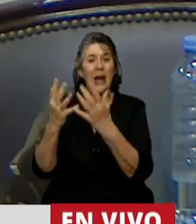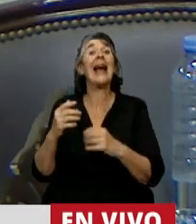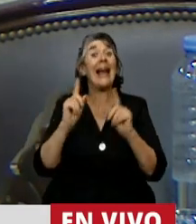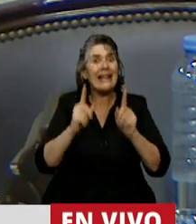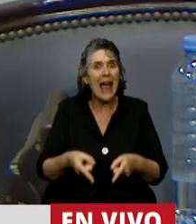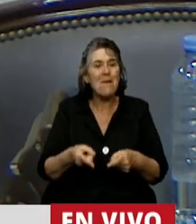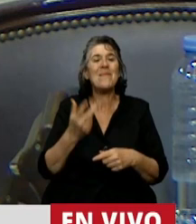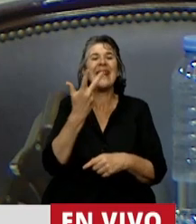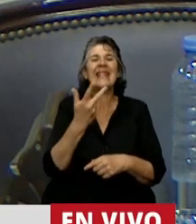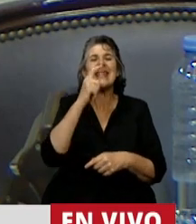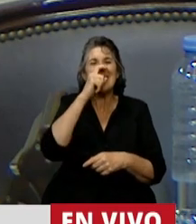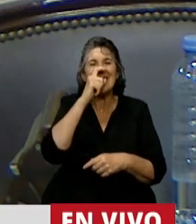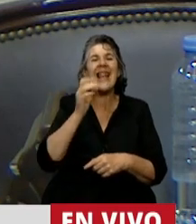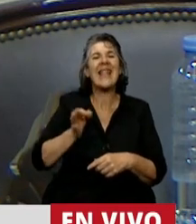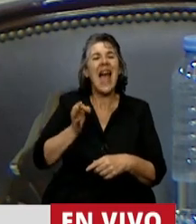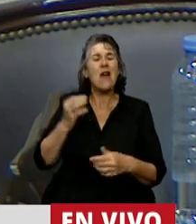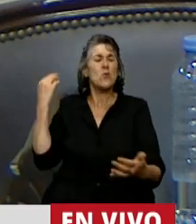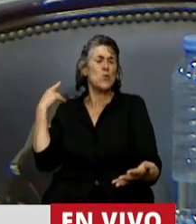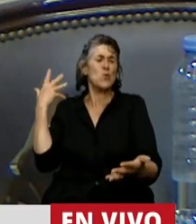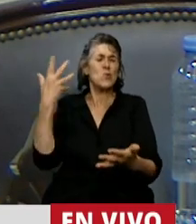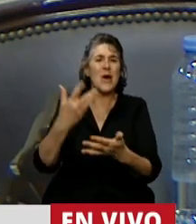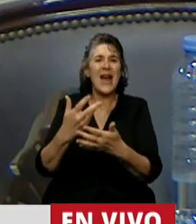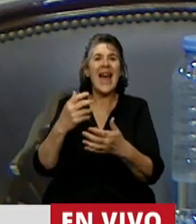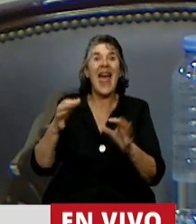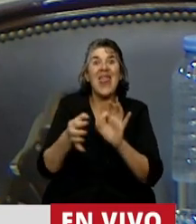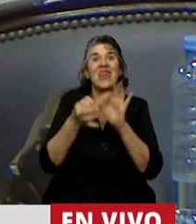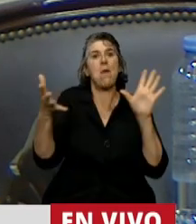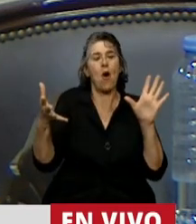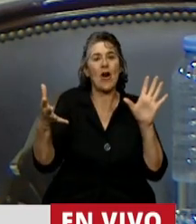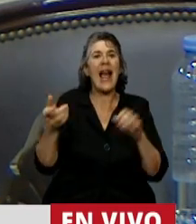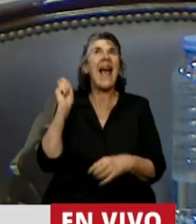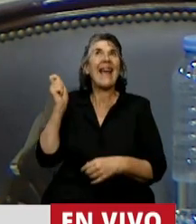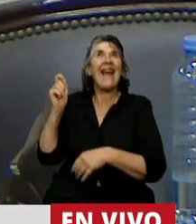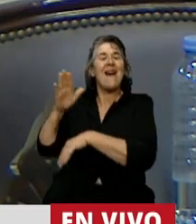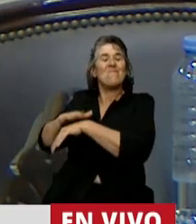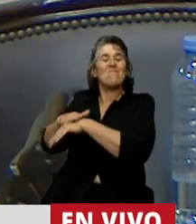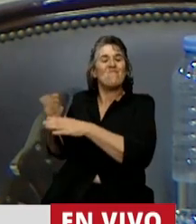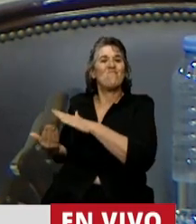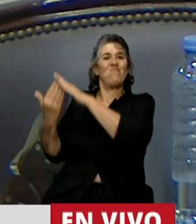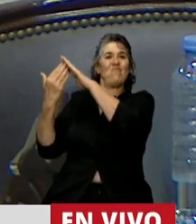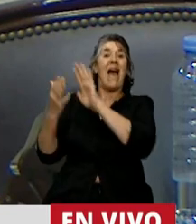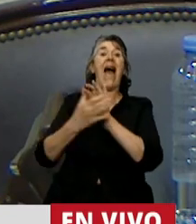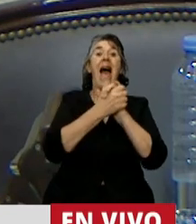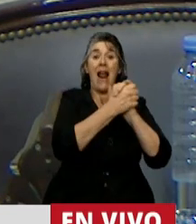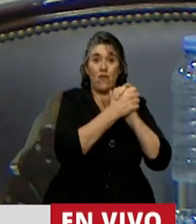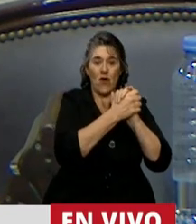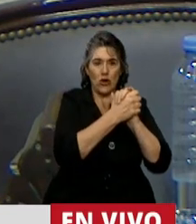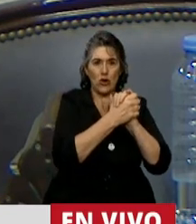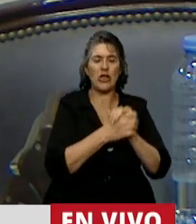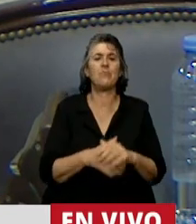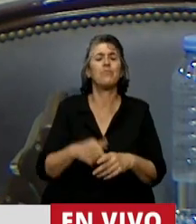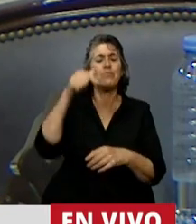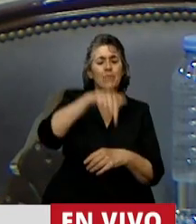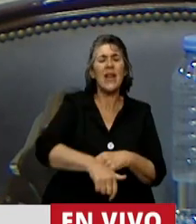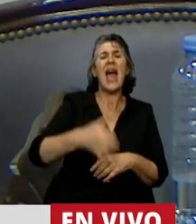de la democracia. Y por supuesto su padre, Raúl Alfonsín. En Argentina y en el